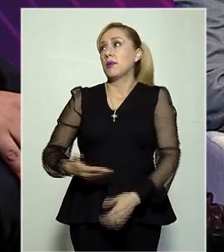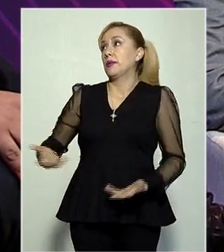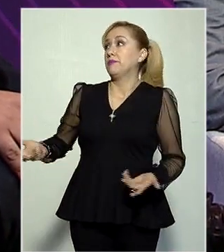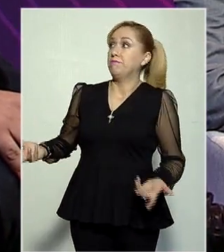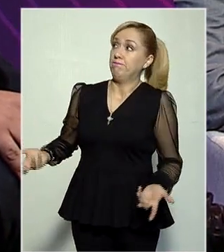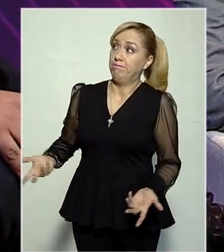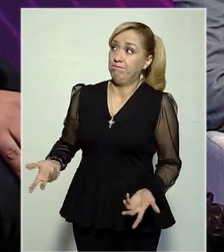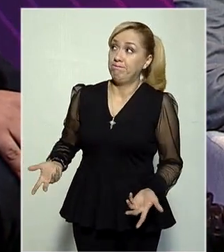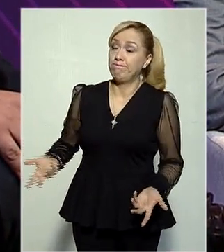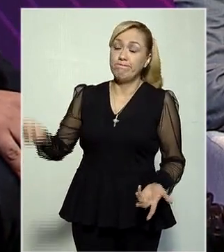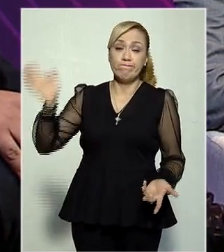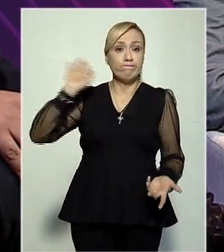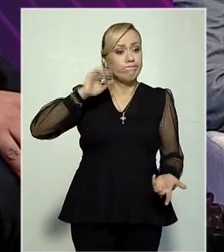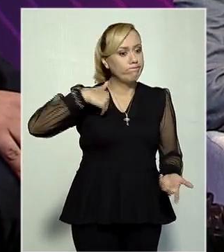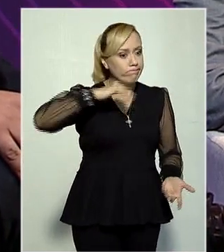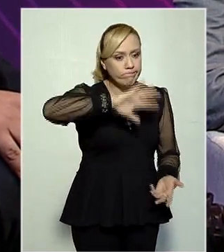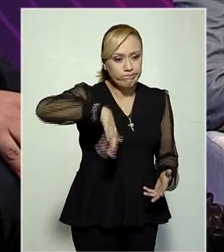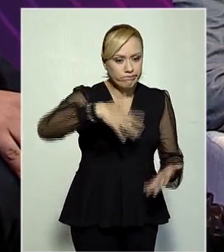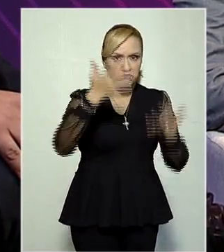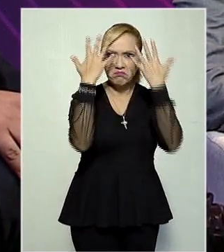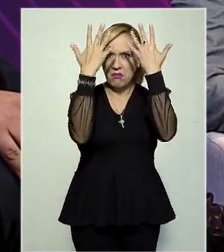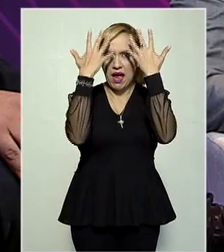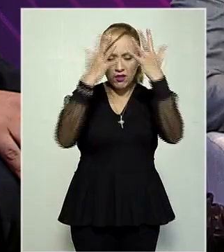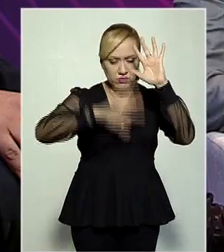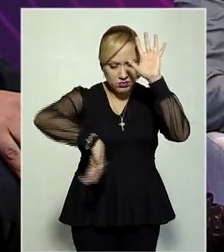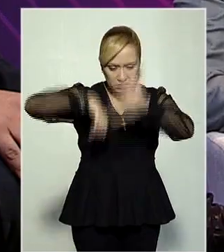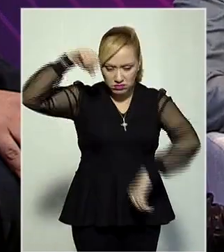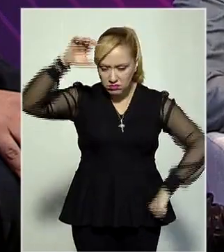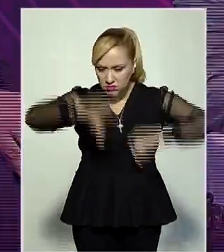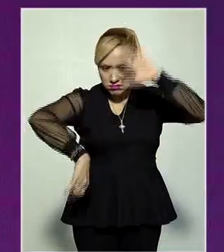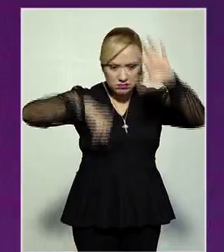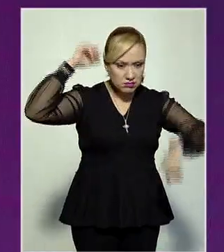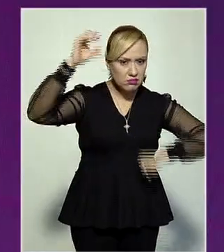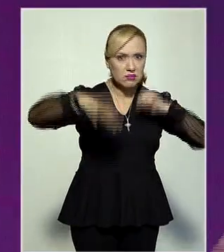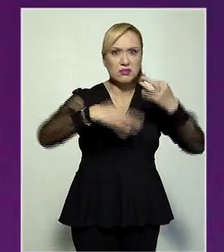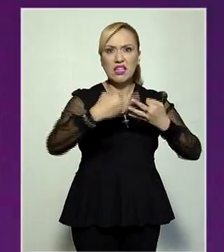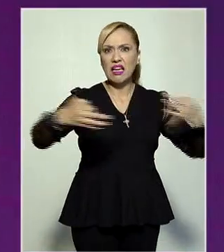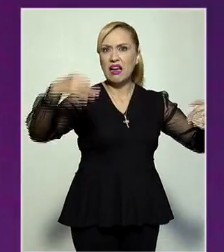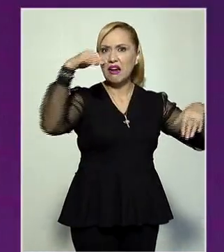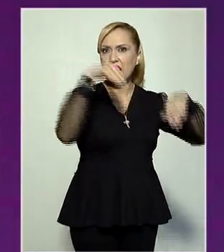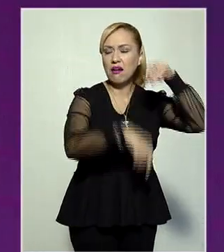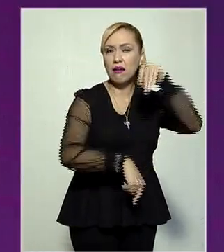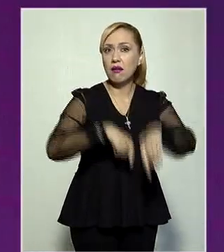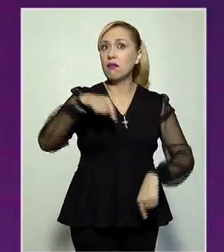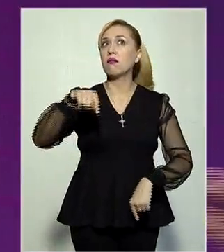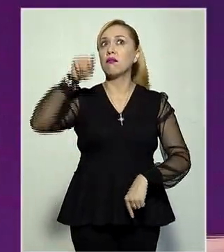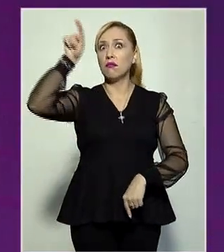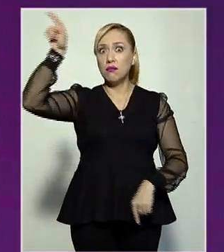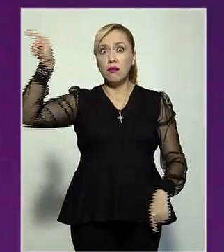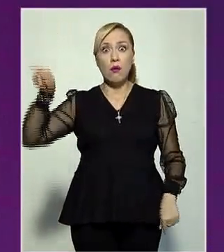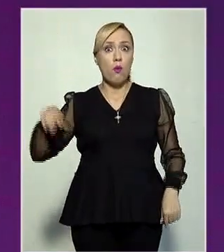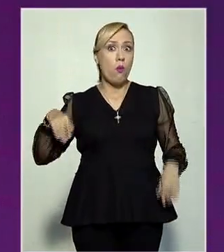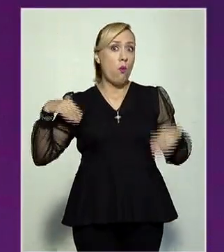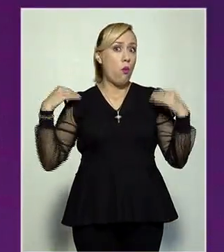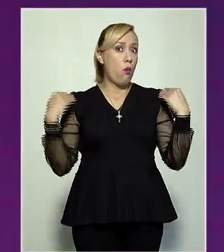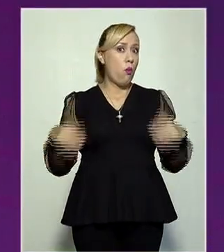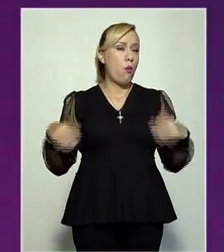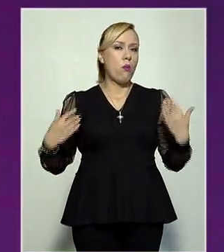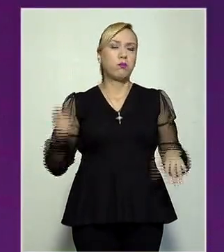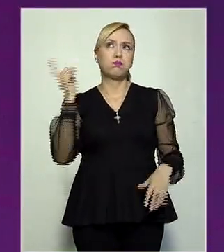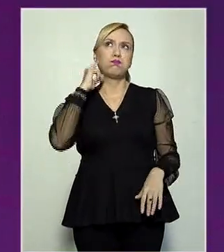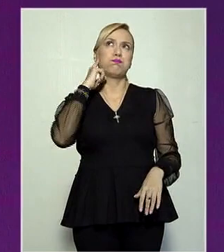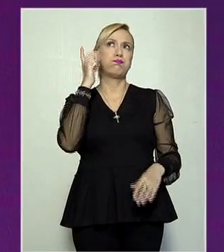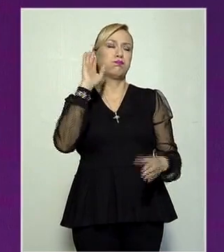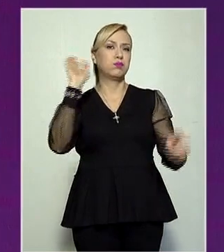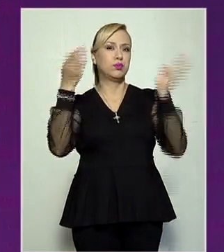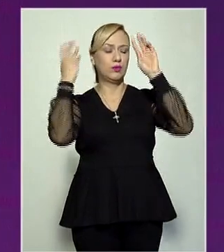búsqueda incluso en fosas clandestinas con sus propias manos. Esa es una cosa también que nos ha ganado una fama